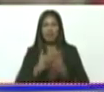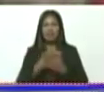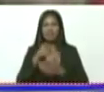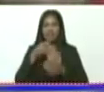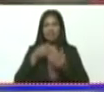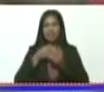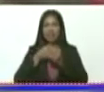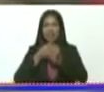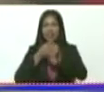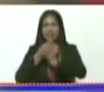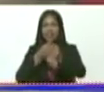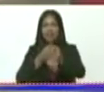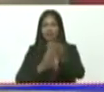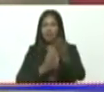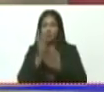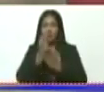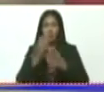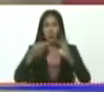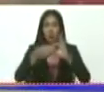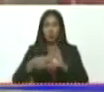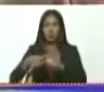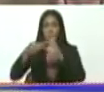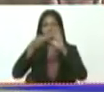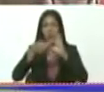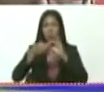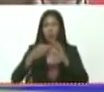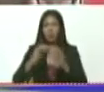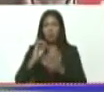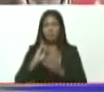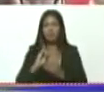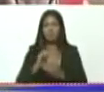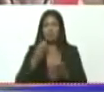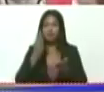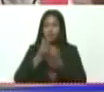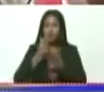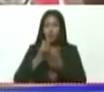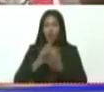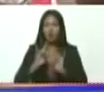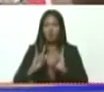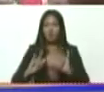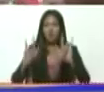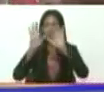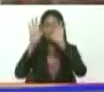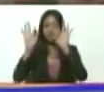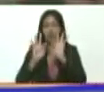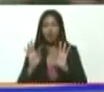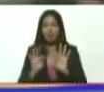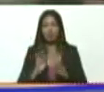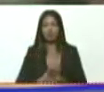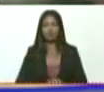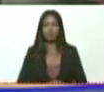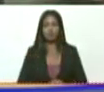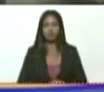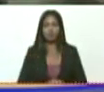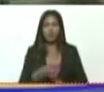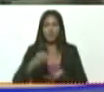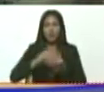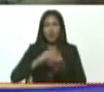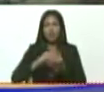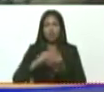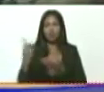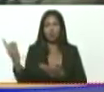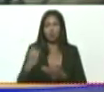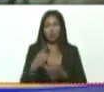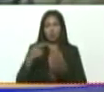lealtad, a la unión, a la cohesión, a la disciplina de la Fuerza Armada Nacional Bolivariana que hemos llegado a esta gente.